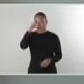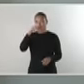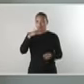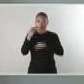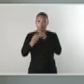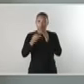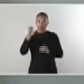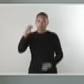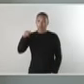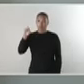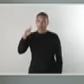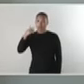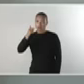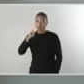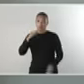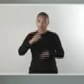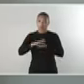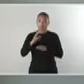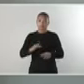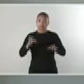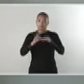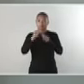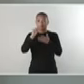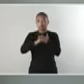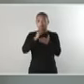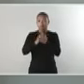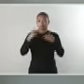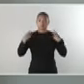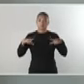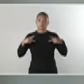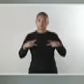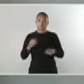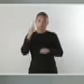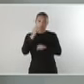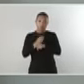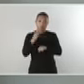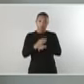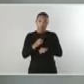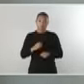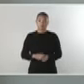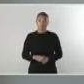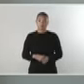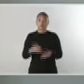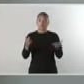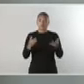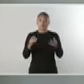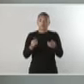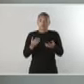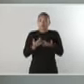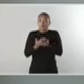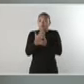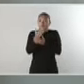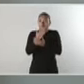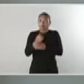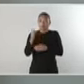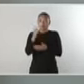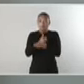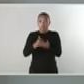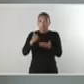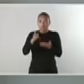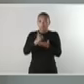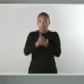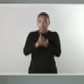principalmente para los tamaulipecos tercero promoveré la creación de centros de investigación